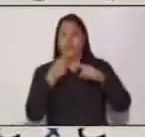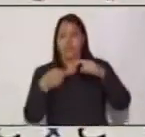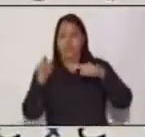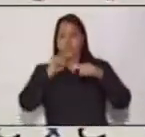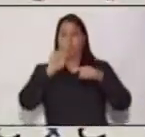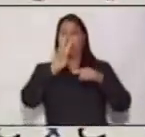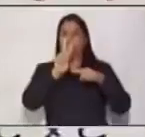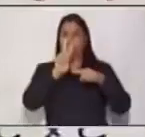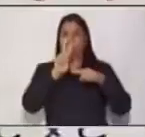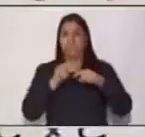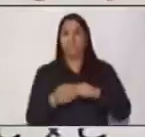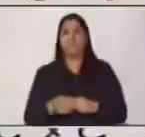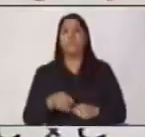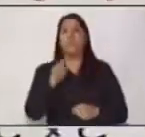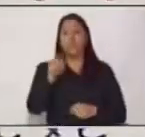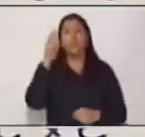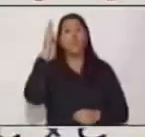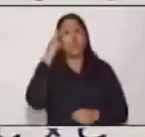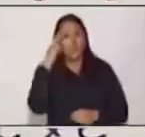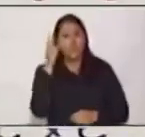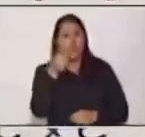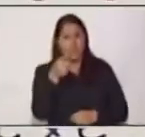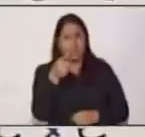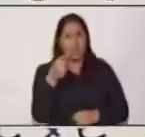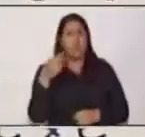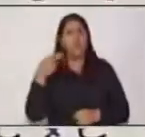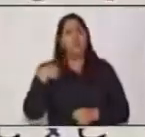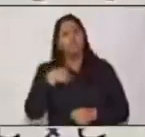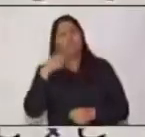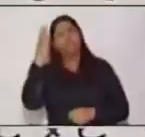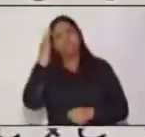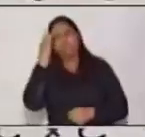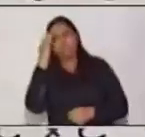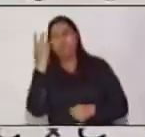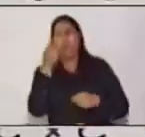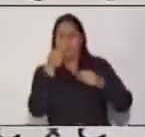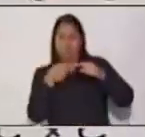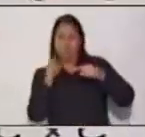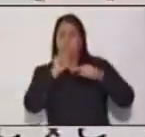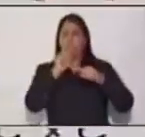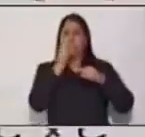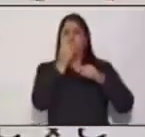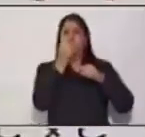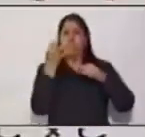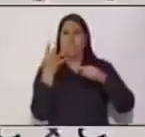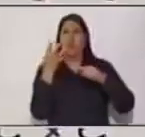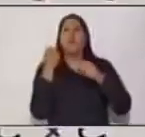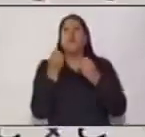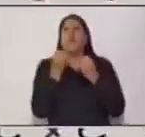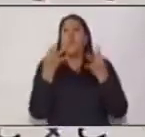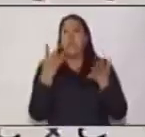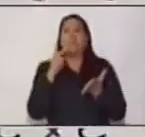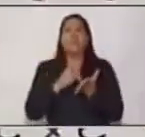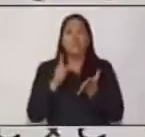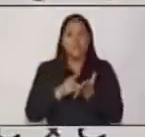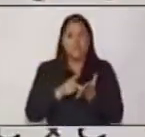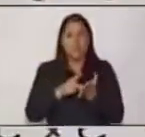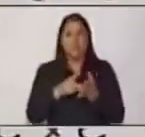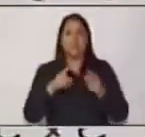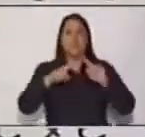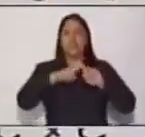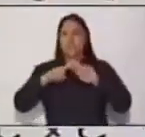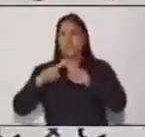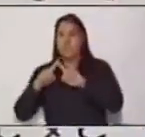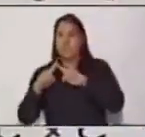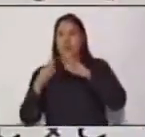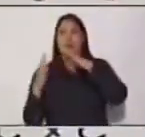cuando calculábamos potencias nos fijábamos cuántas veces se estaba multiplicando la base? En este caso la